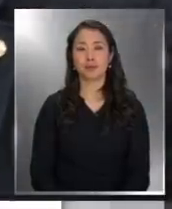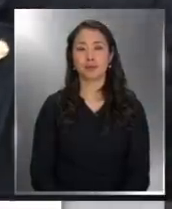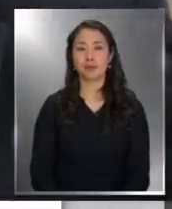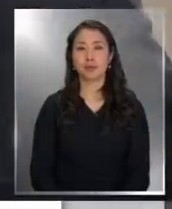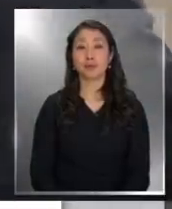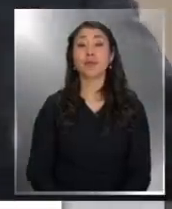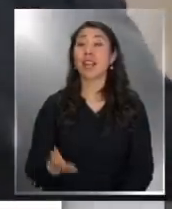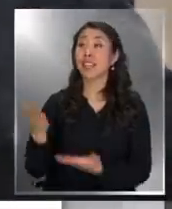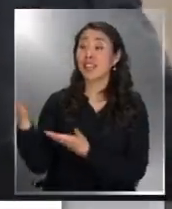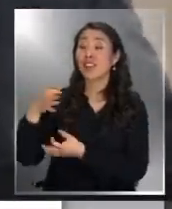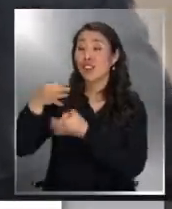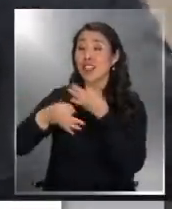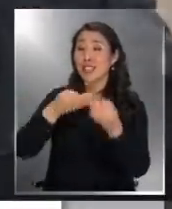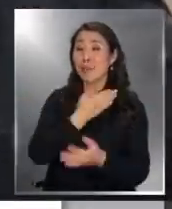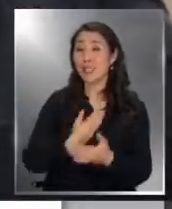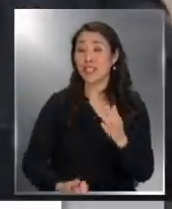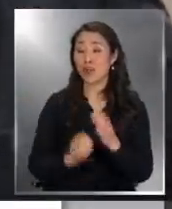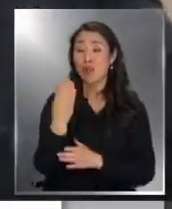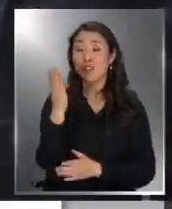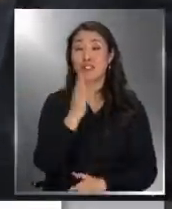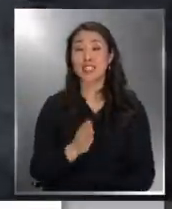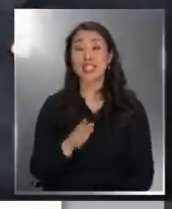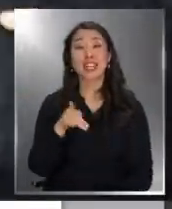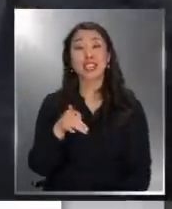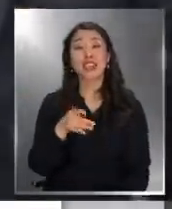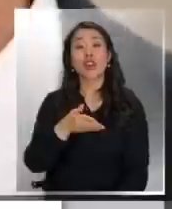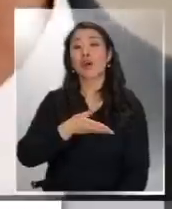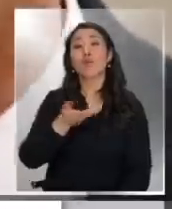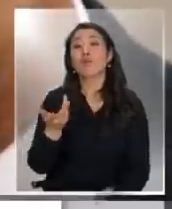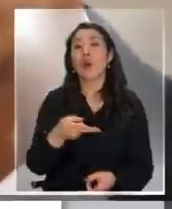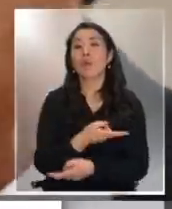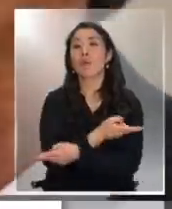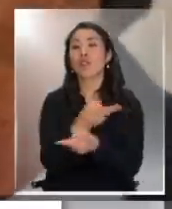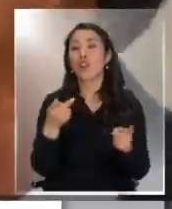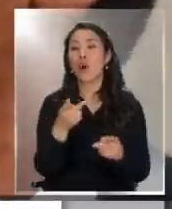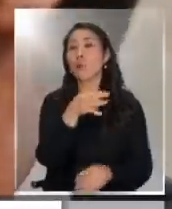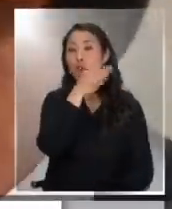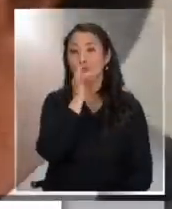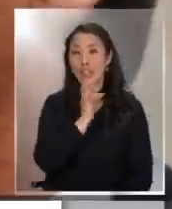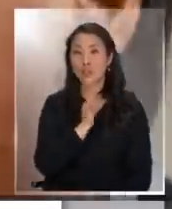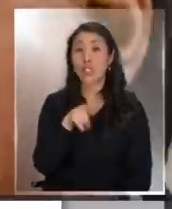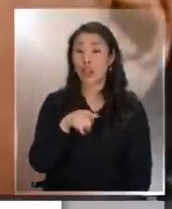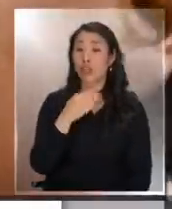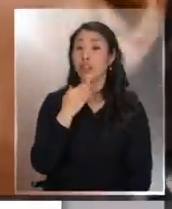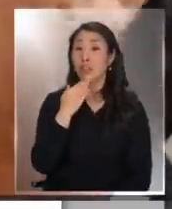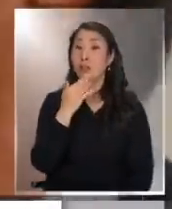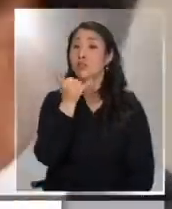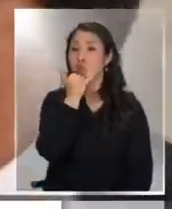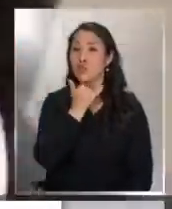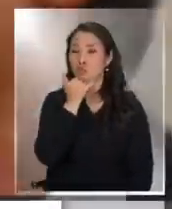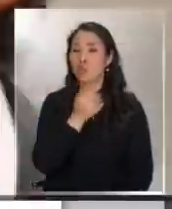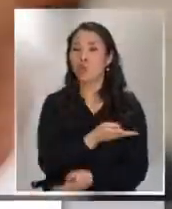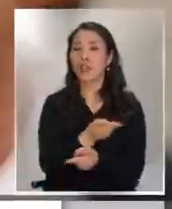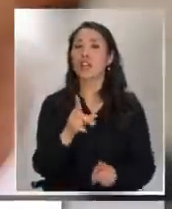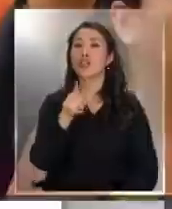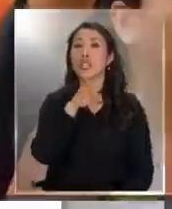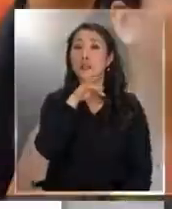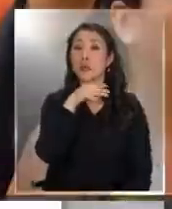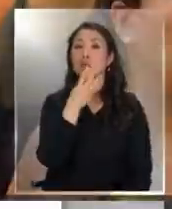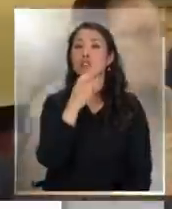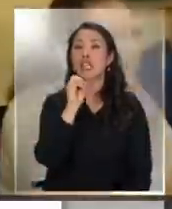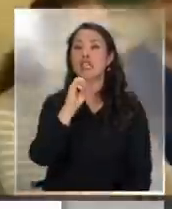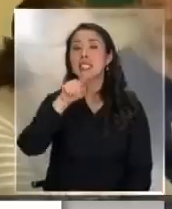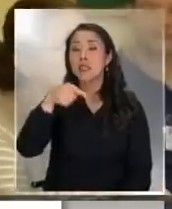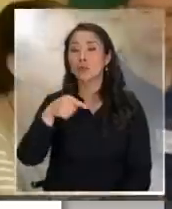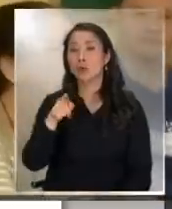Ahí estaba entonces Jair Bolsonaro, en parte de esta locución que se publicó a través de Facebook Live y también ahora está en YouTube. Duró 7 minutos 30